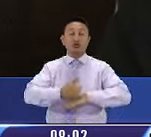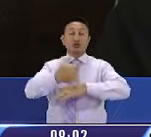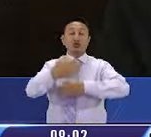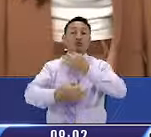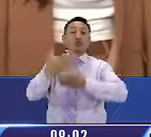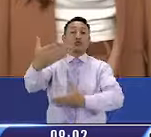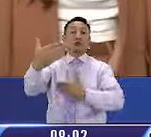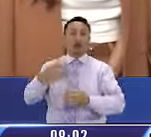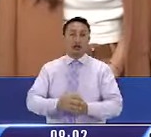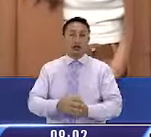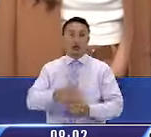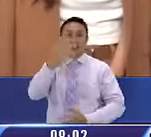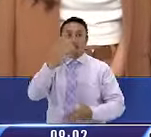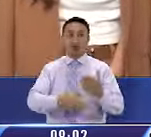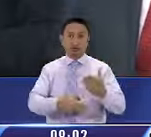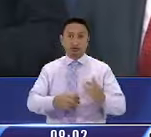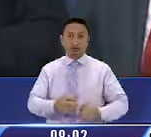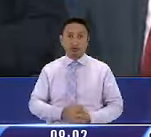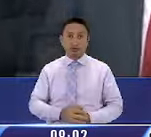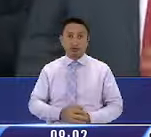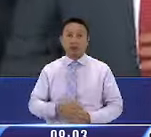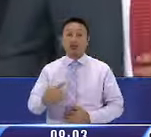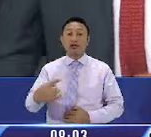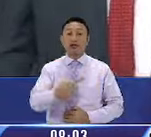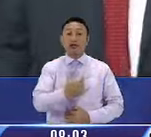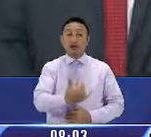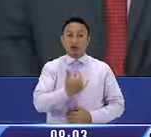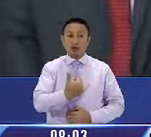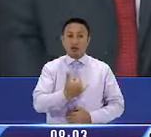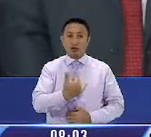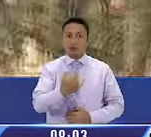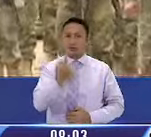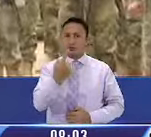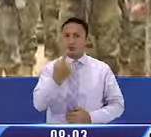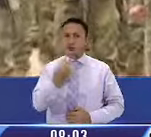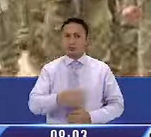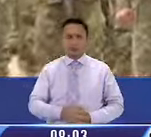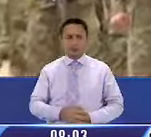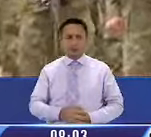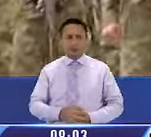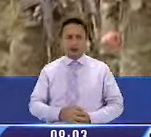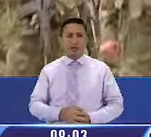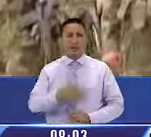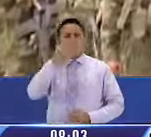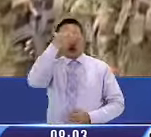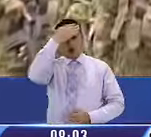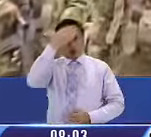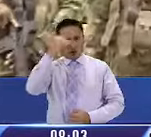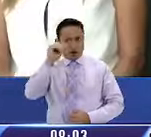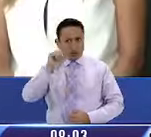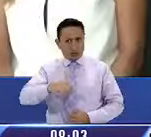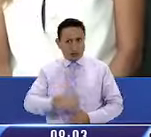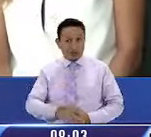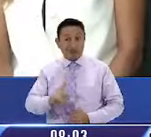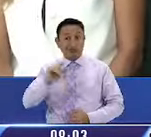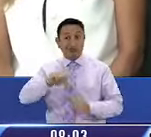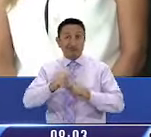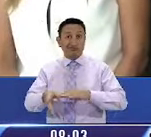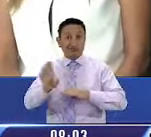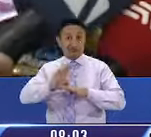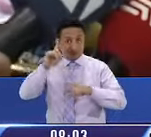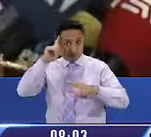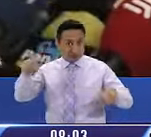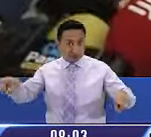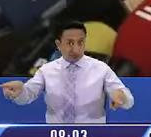políticos y sanciones, las cuales dejan una sola interrogante. ¿Noboa podrá hacer las paces con el